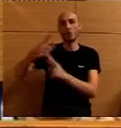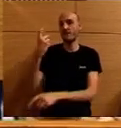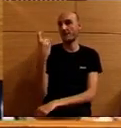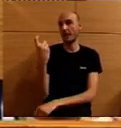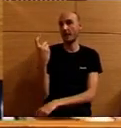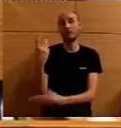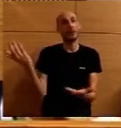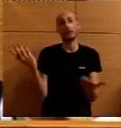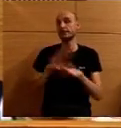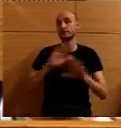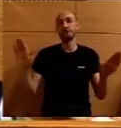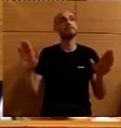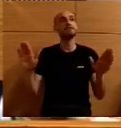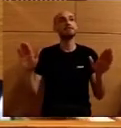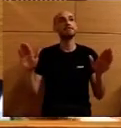que pasemos a